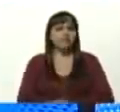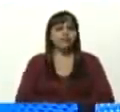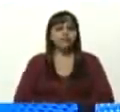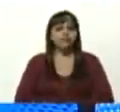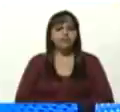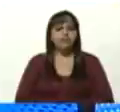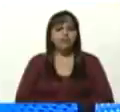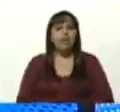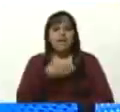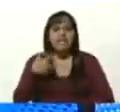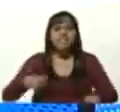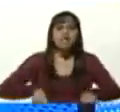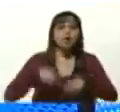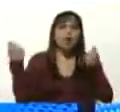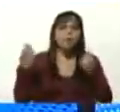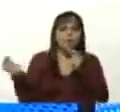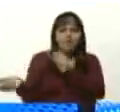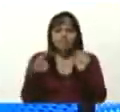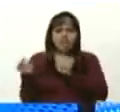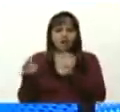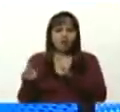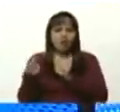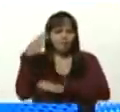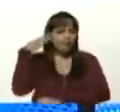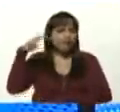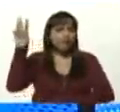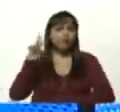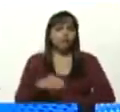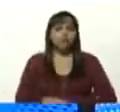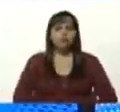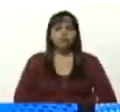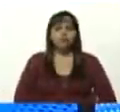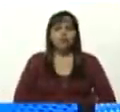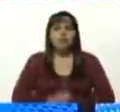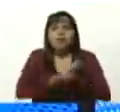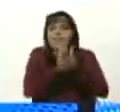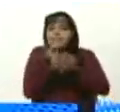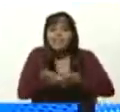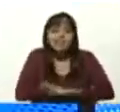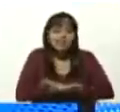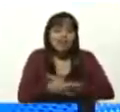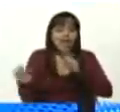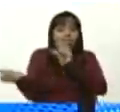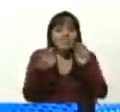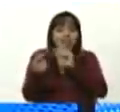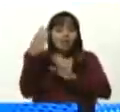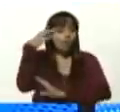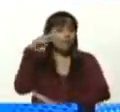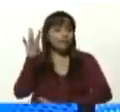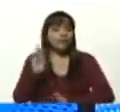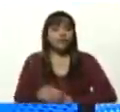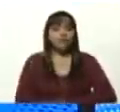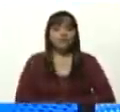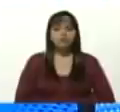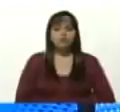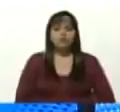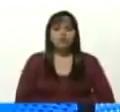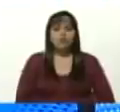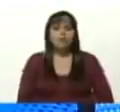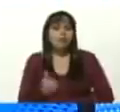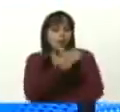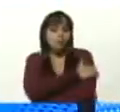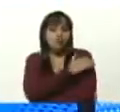para que se rompa el diálogo en México, para que se acabe el diálogo en México y para que la